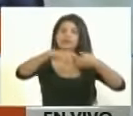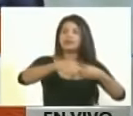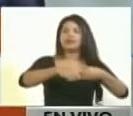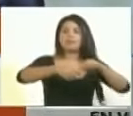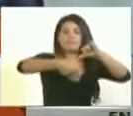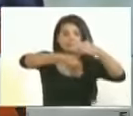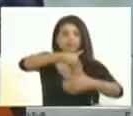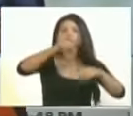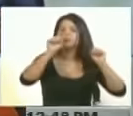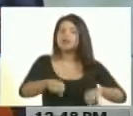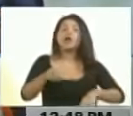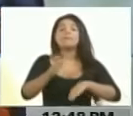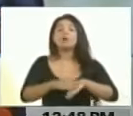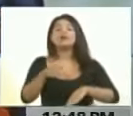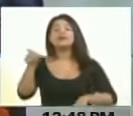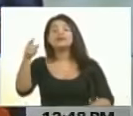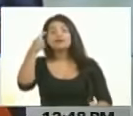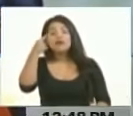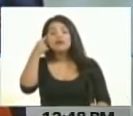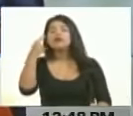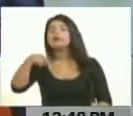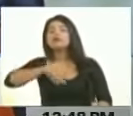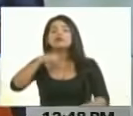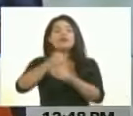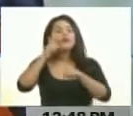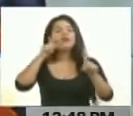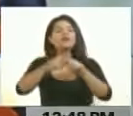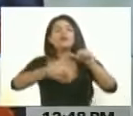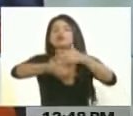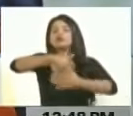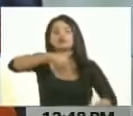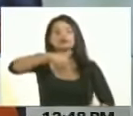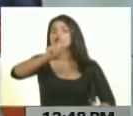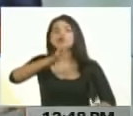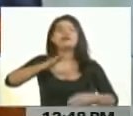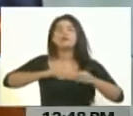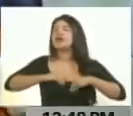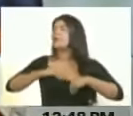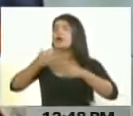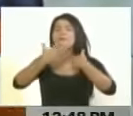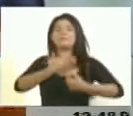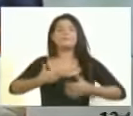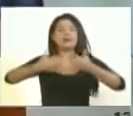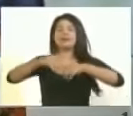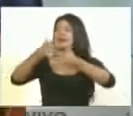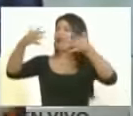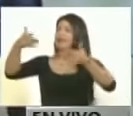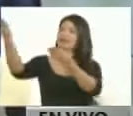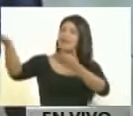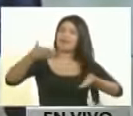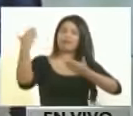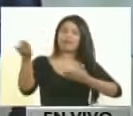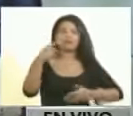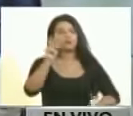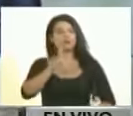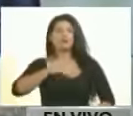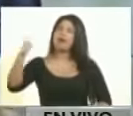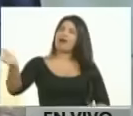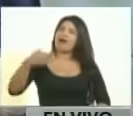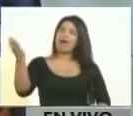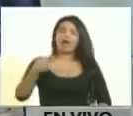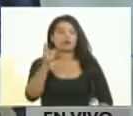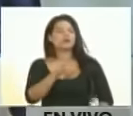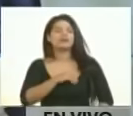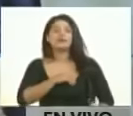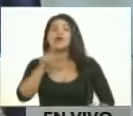de los pueblos del Mercosur y no de las grandes transnacionales y de los grandes capitales que mediante los acuerdos de libre comercio quieren